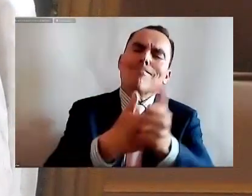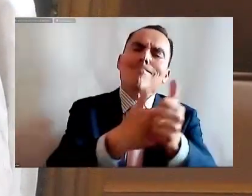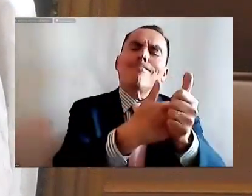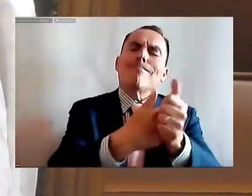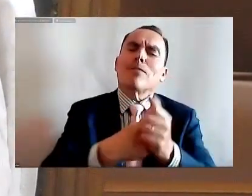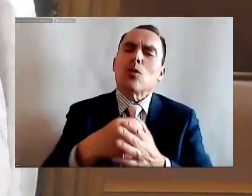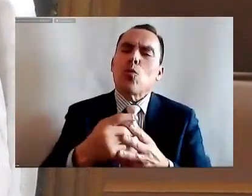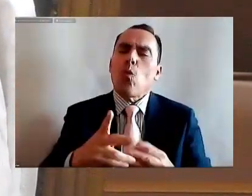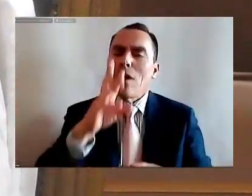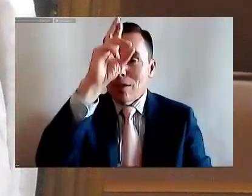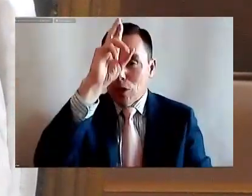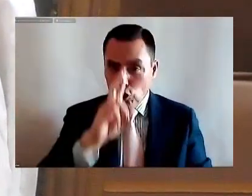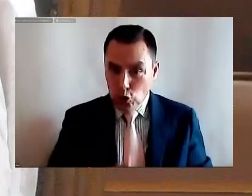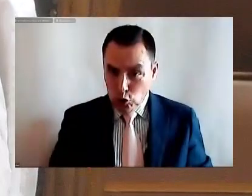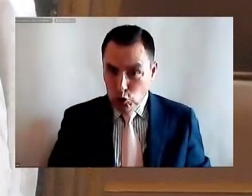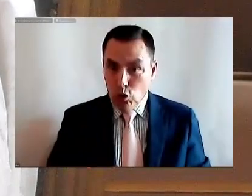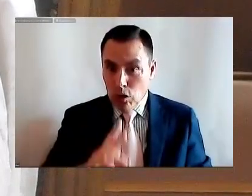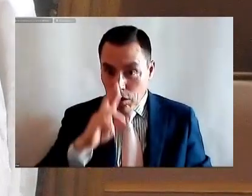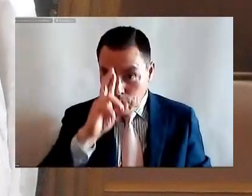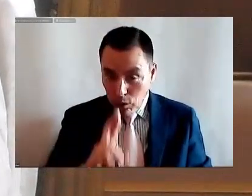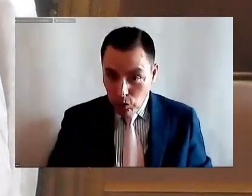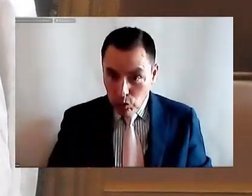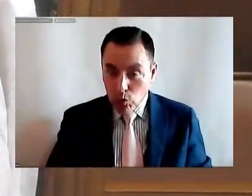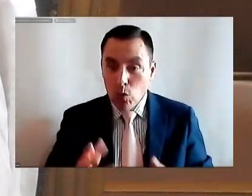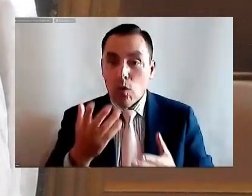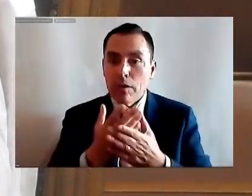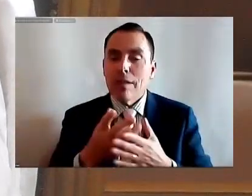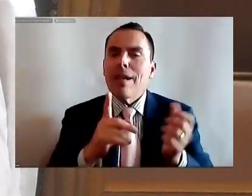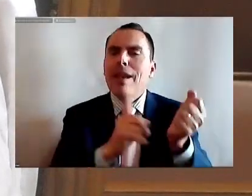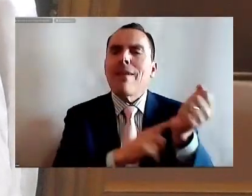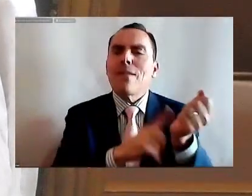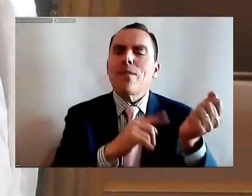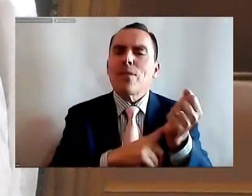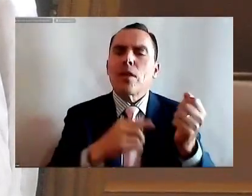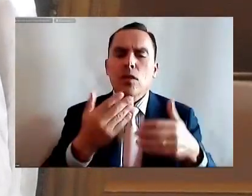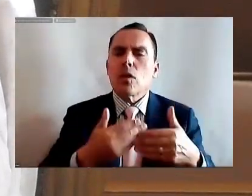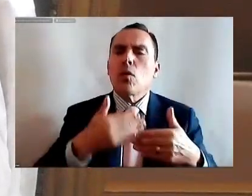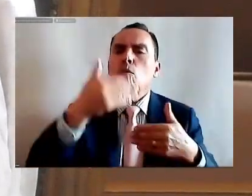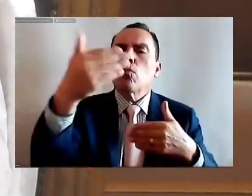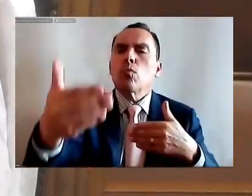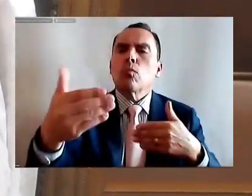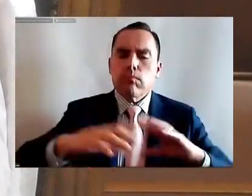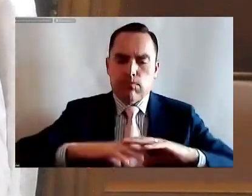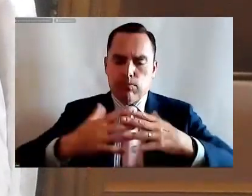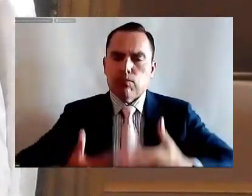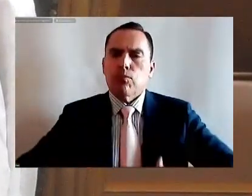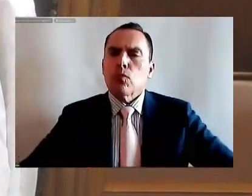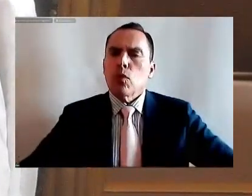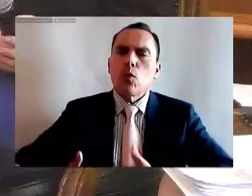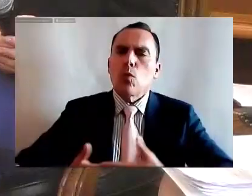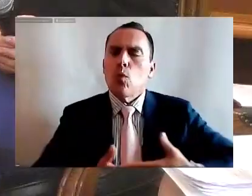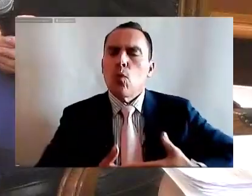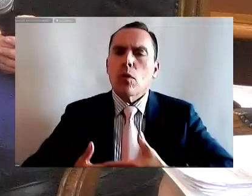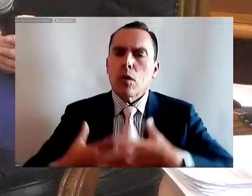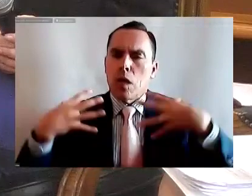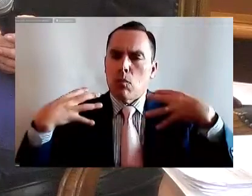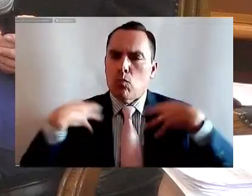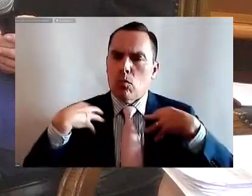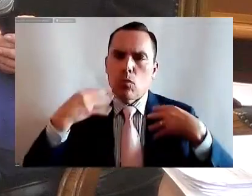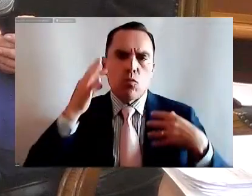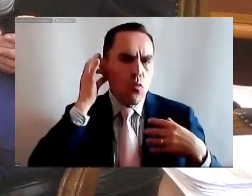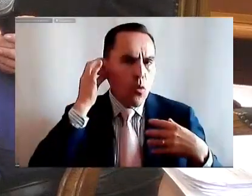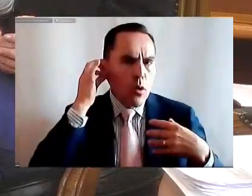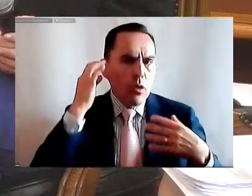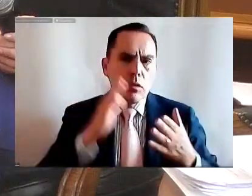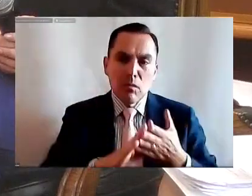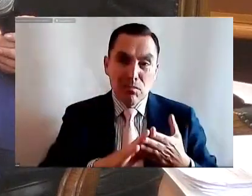familia, la regulación de un postnatal que descansa en la voluntad de la mujer? ¿Tenemos opción real de modificar